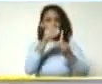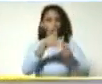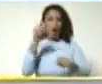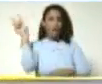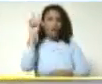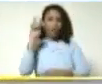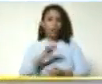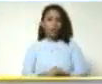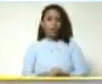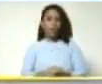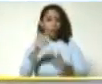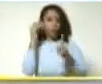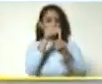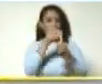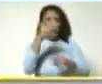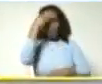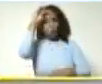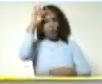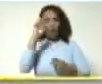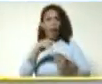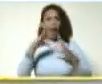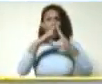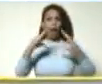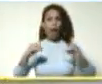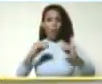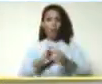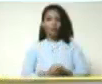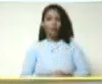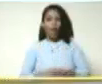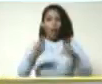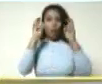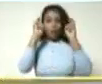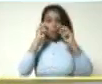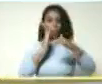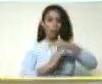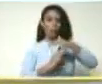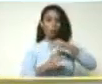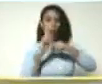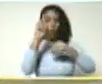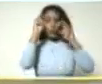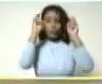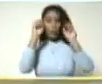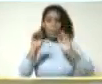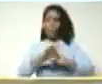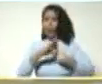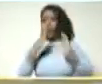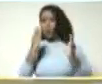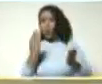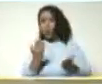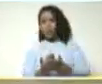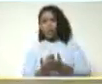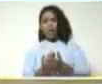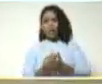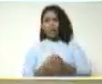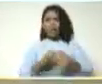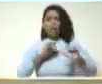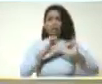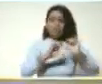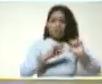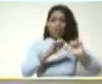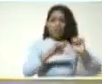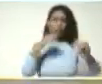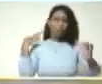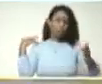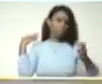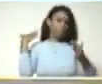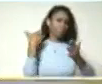Venezuela atacar a Cuba atacar a Nicaragua el tema de la migración es un tema mundial de siglos y siglos